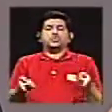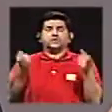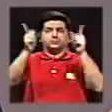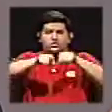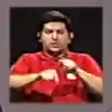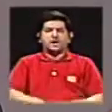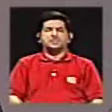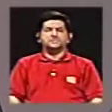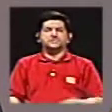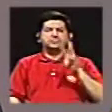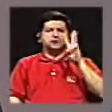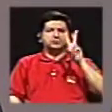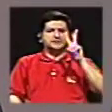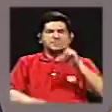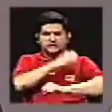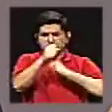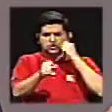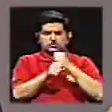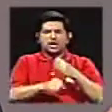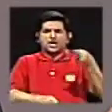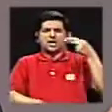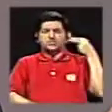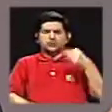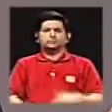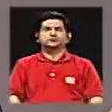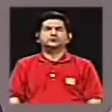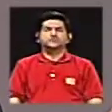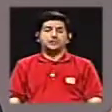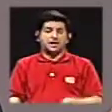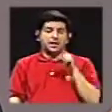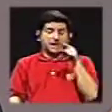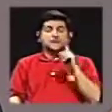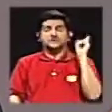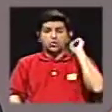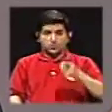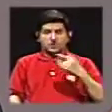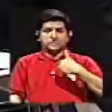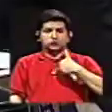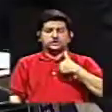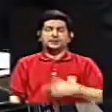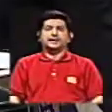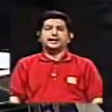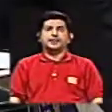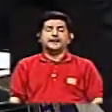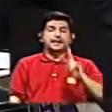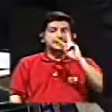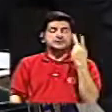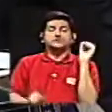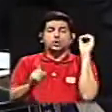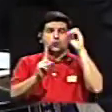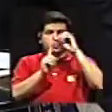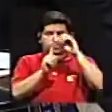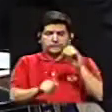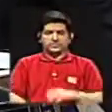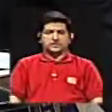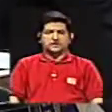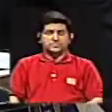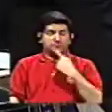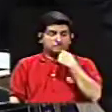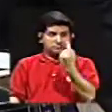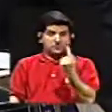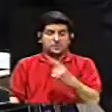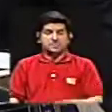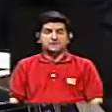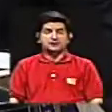con 62 años de historia, es una obligación. Y en el segundo objetivo, lo que está